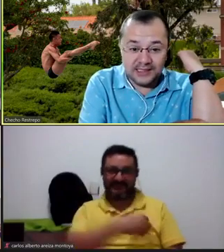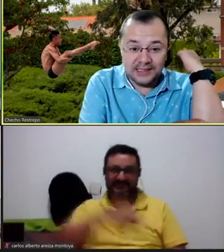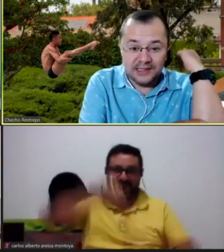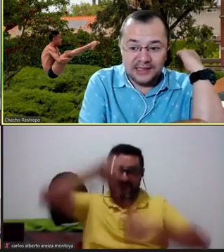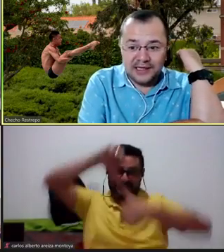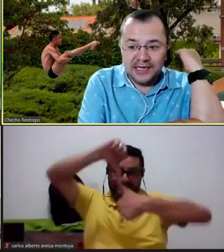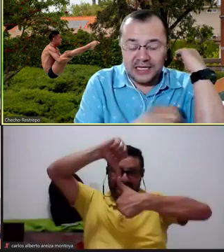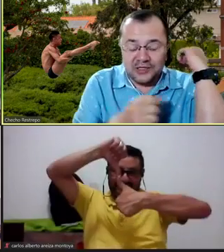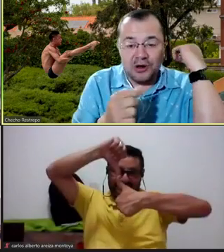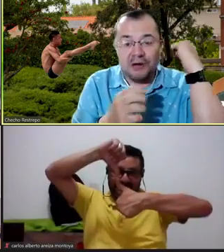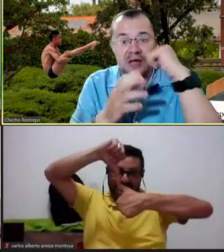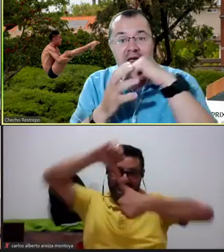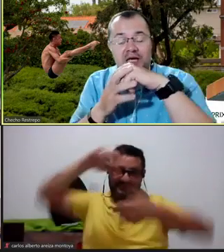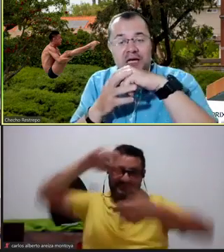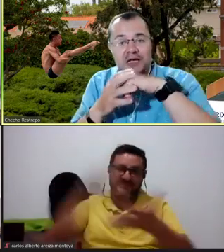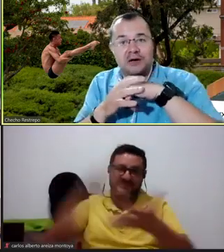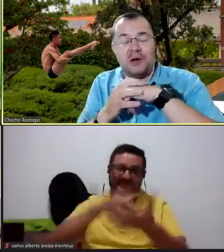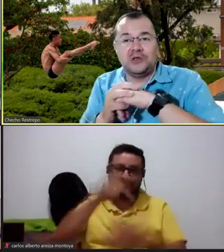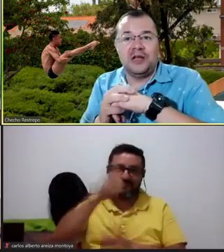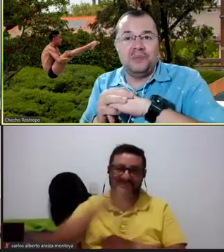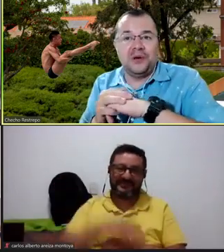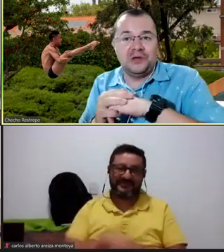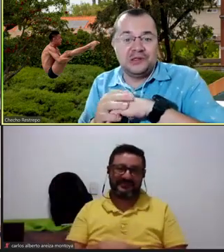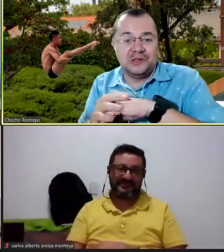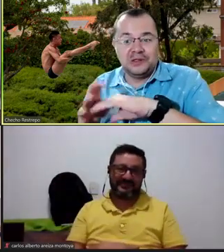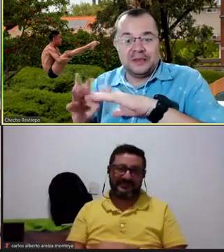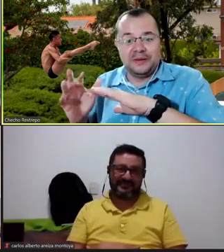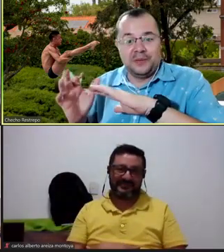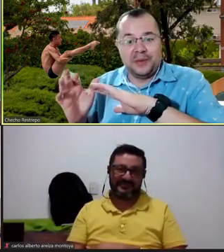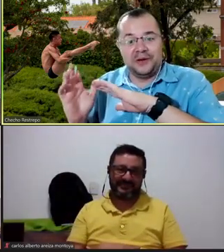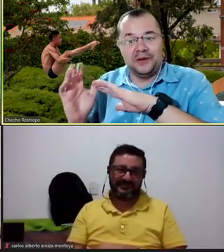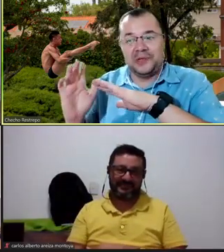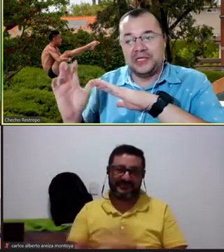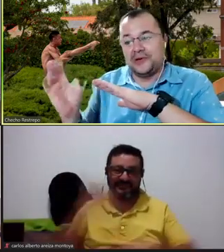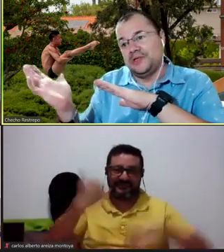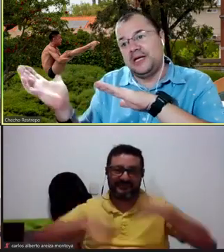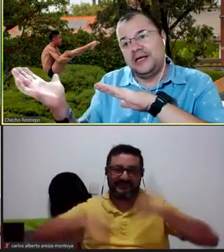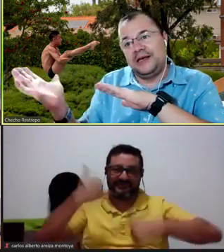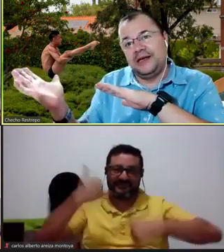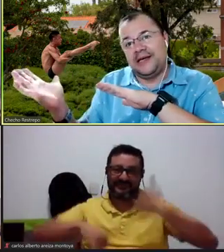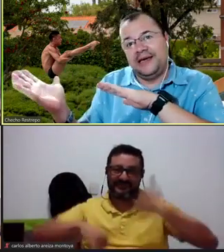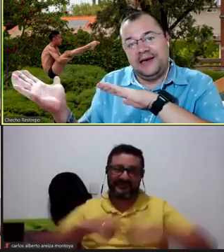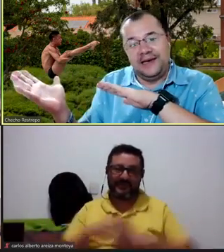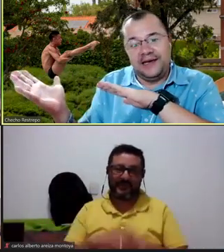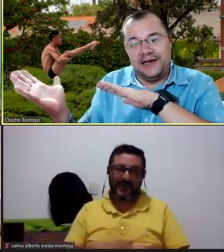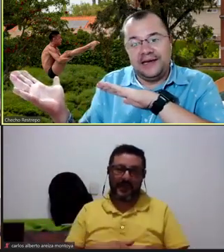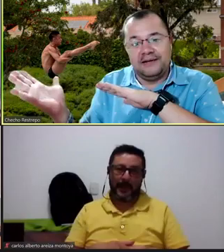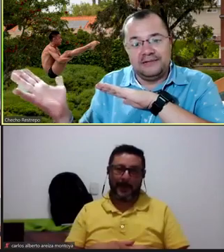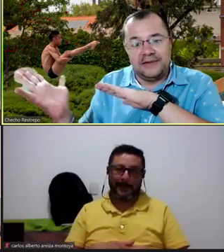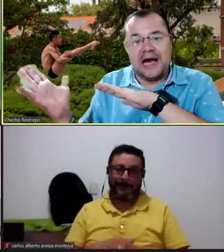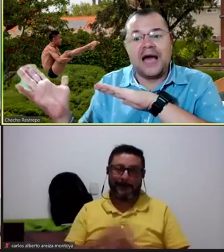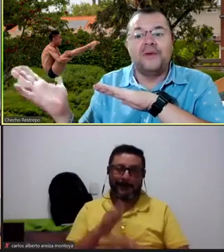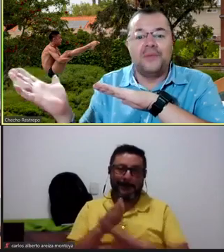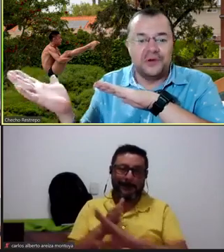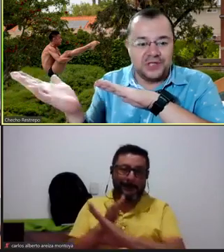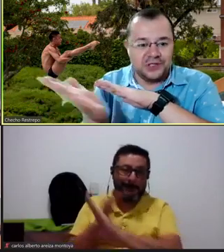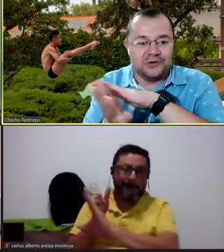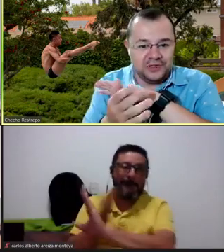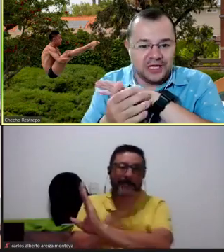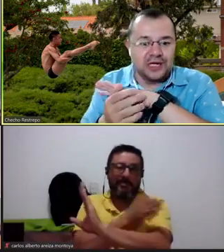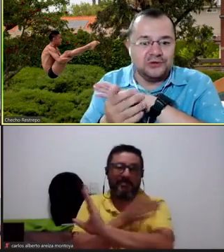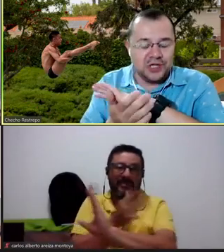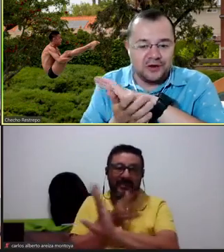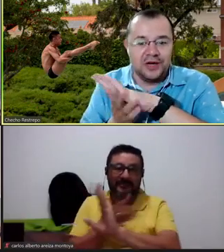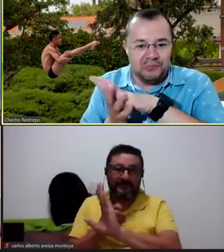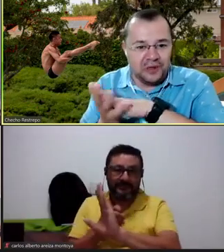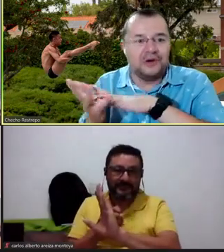2010, que es que uno habla de Juegos Olímpicos, pero no puedes conocer que hay un proceso y